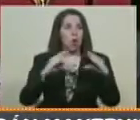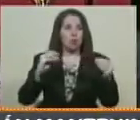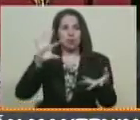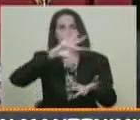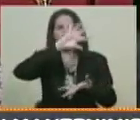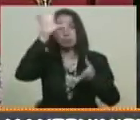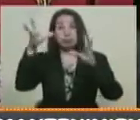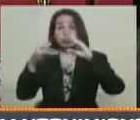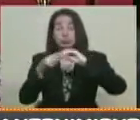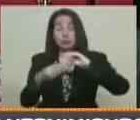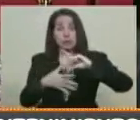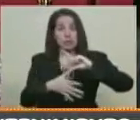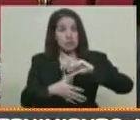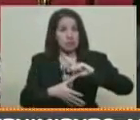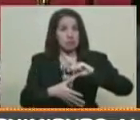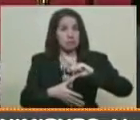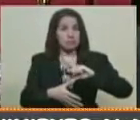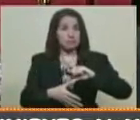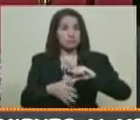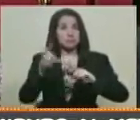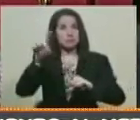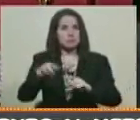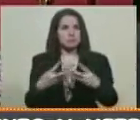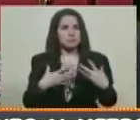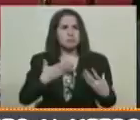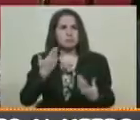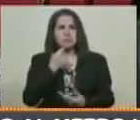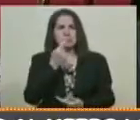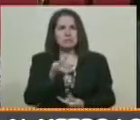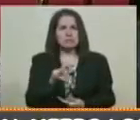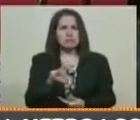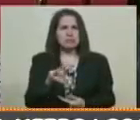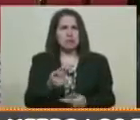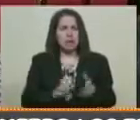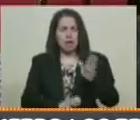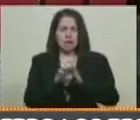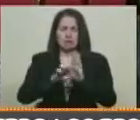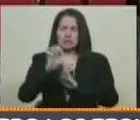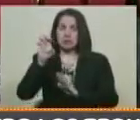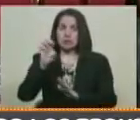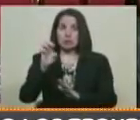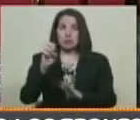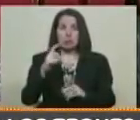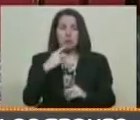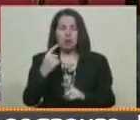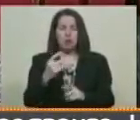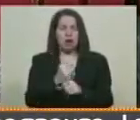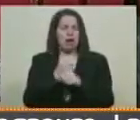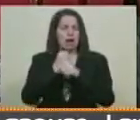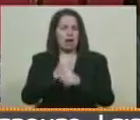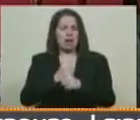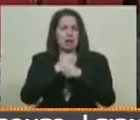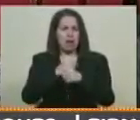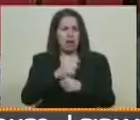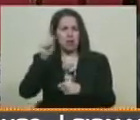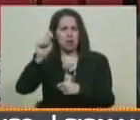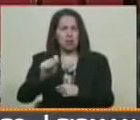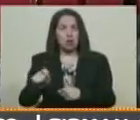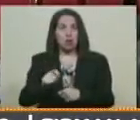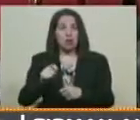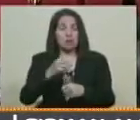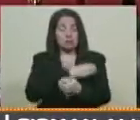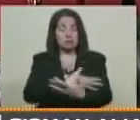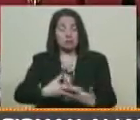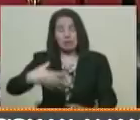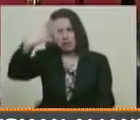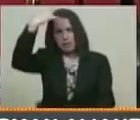de Latinoamérica. También podemos mencionar en este momento grandes éxitos como Caballo de Troya, Sangre de Reyes. Son otros de